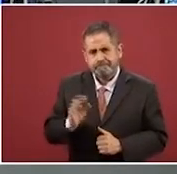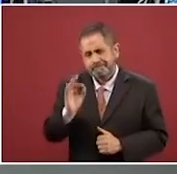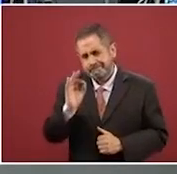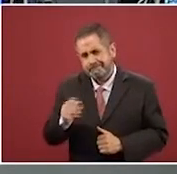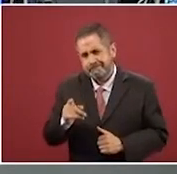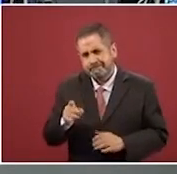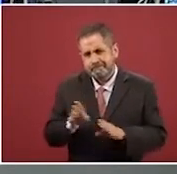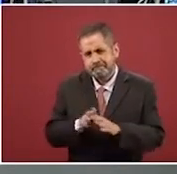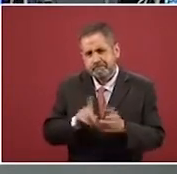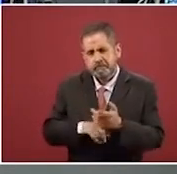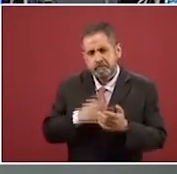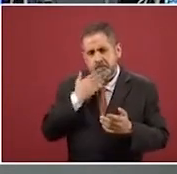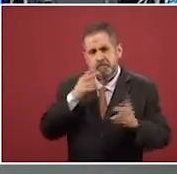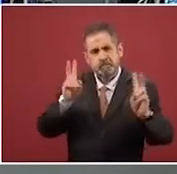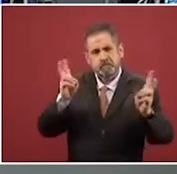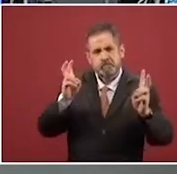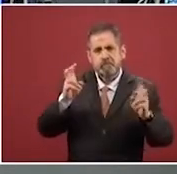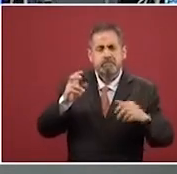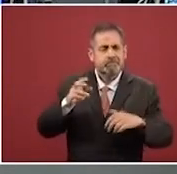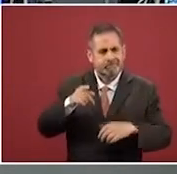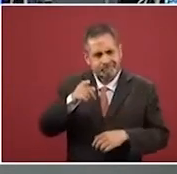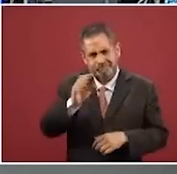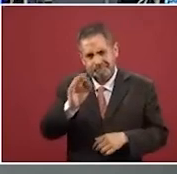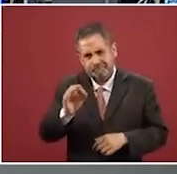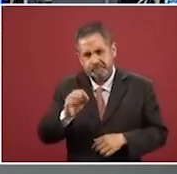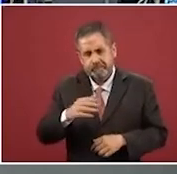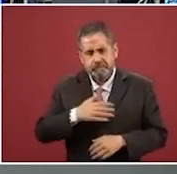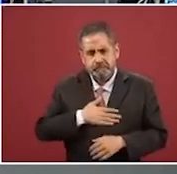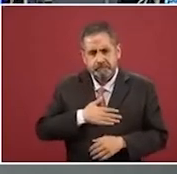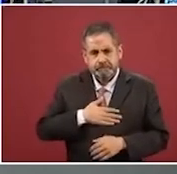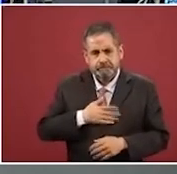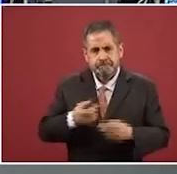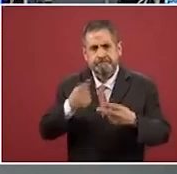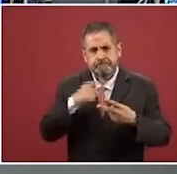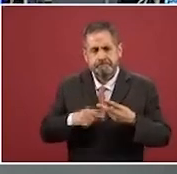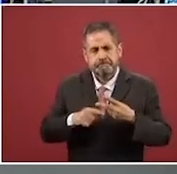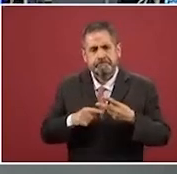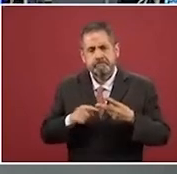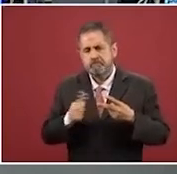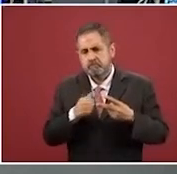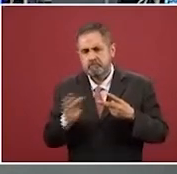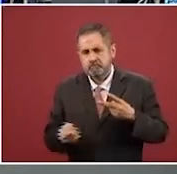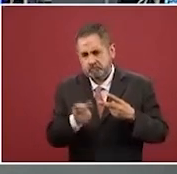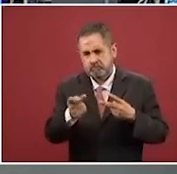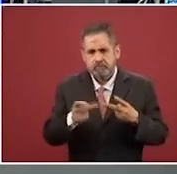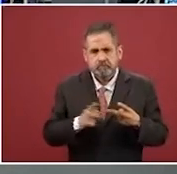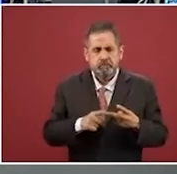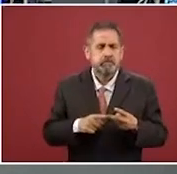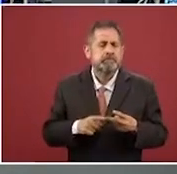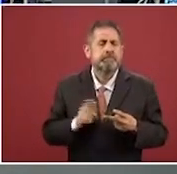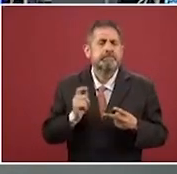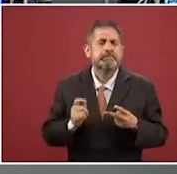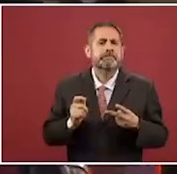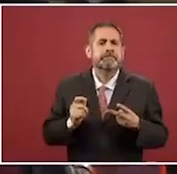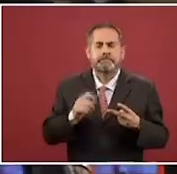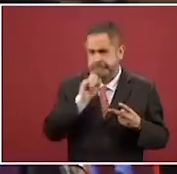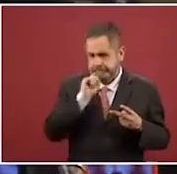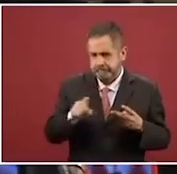Precisamente, qué buen tema toca. Me daría pie a otra pregunta en este aspecto